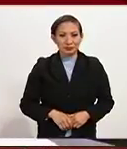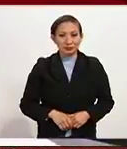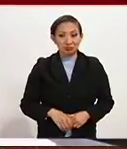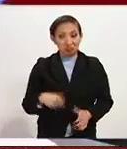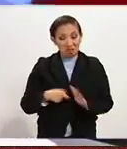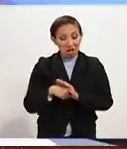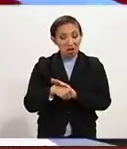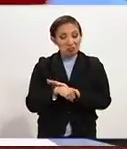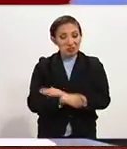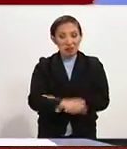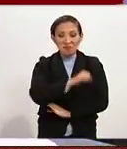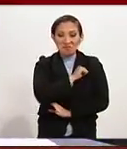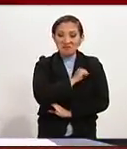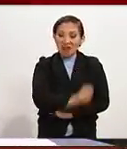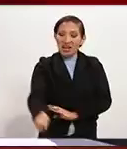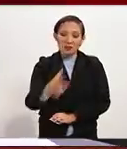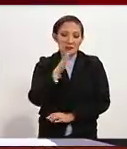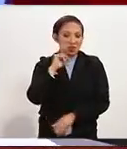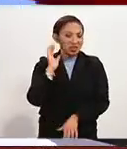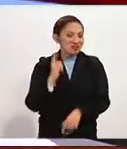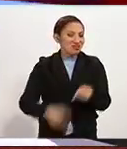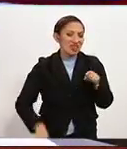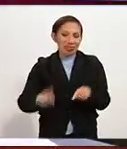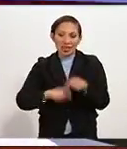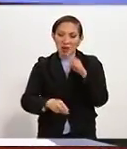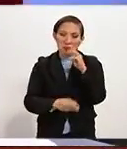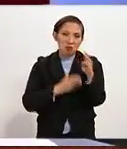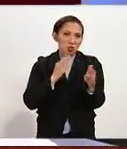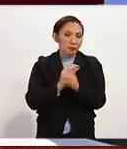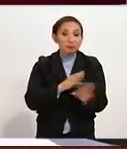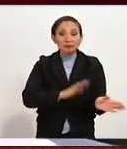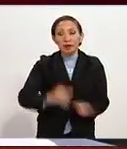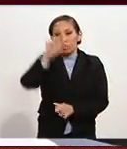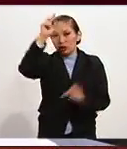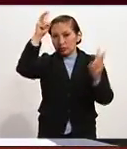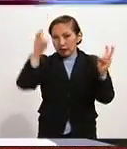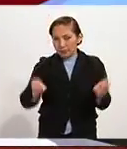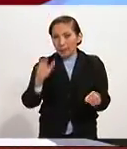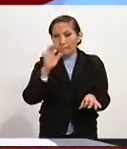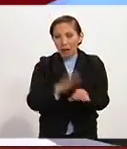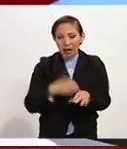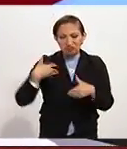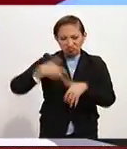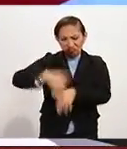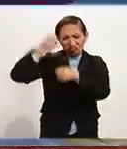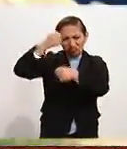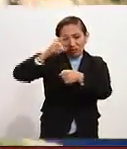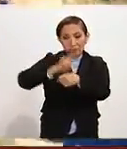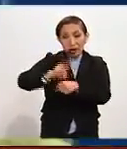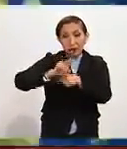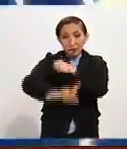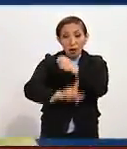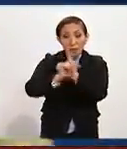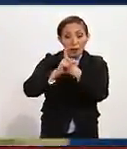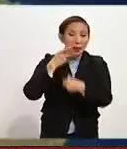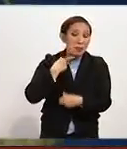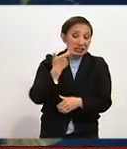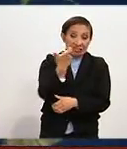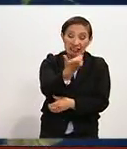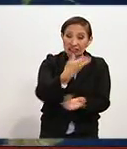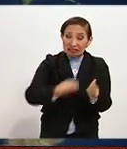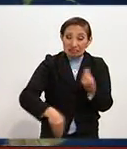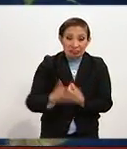La corrupción, un mal interminable en toda la sociedad mundial. En otros temas, en medio de fuertes protestas en Venezuela por la crisis política y